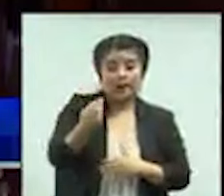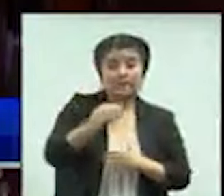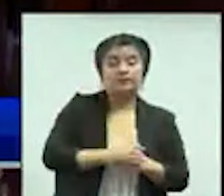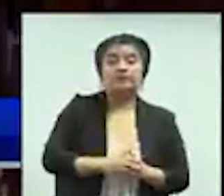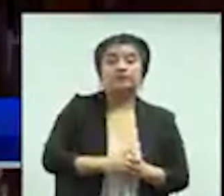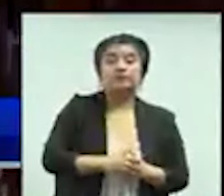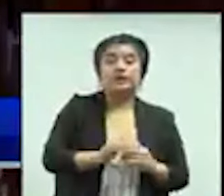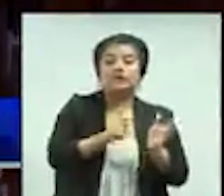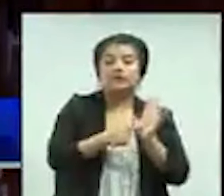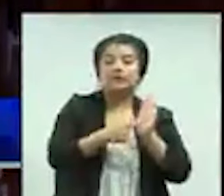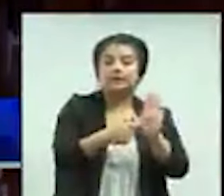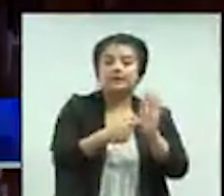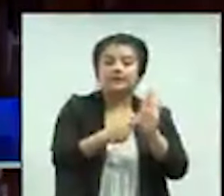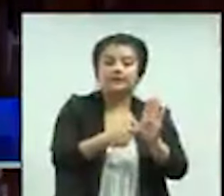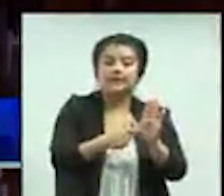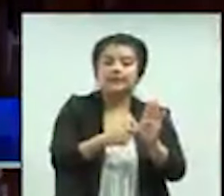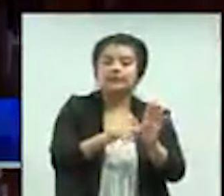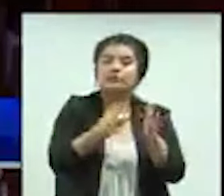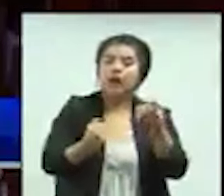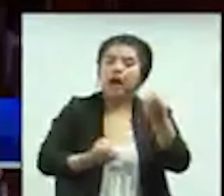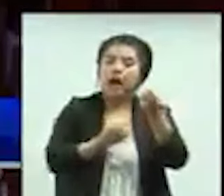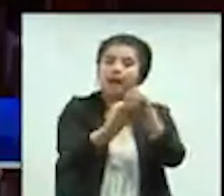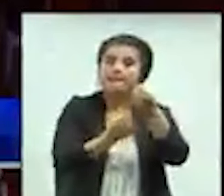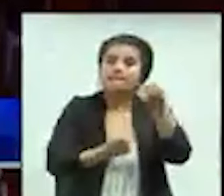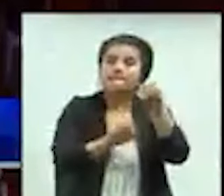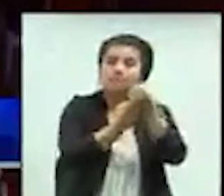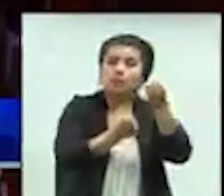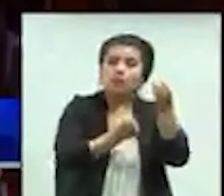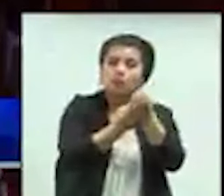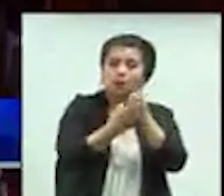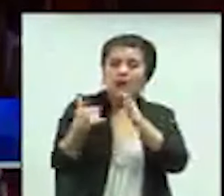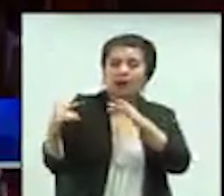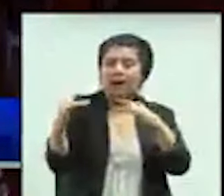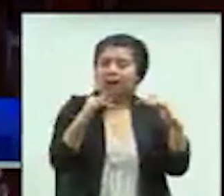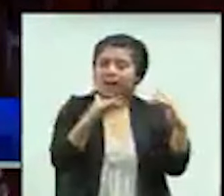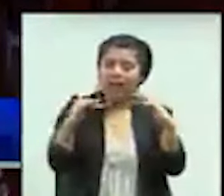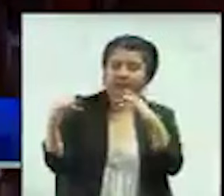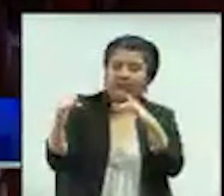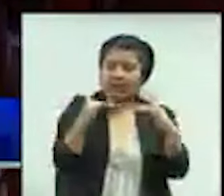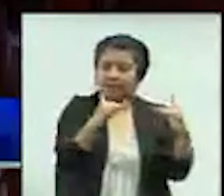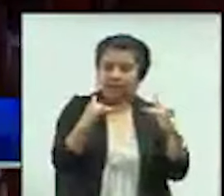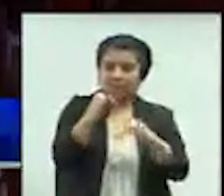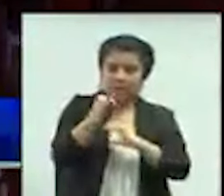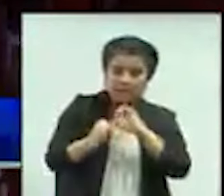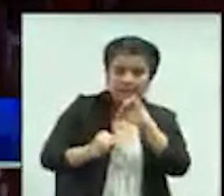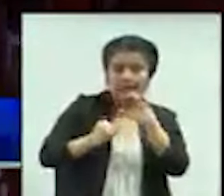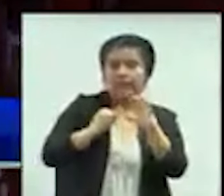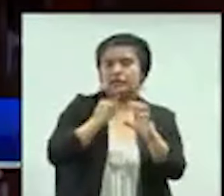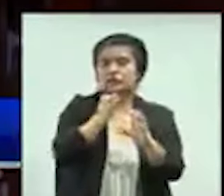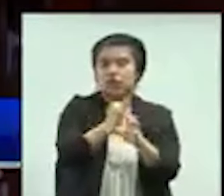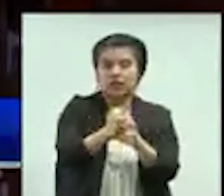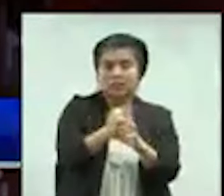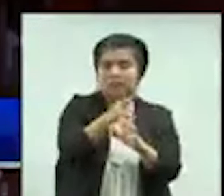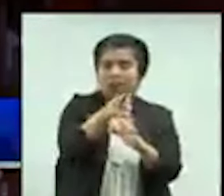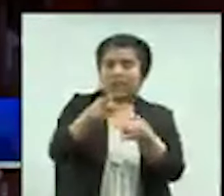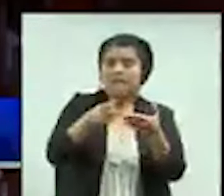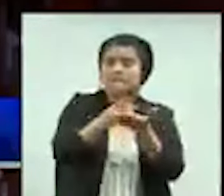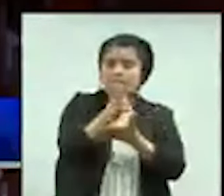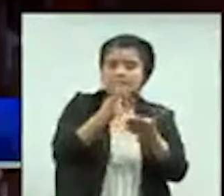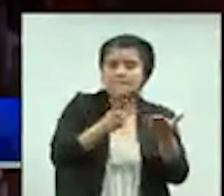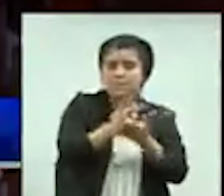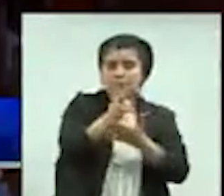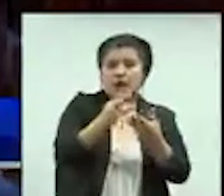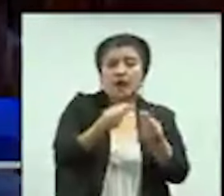se traduce en estar apoyando el terrorismo internacional, del cual han sido víctimas y ha cobrado la vida